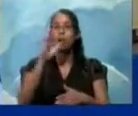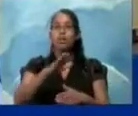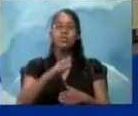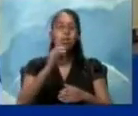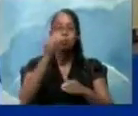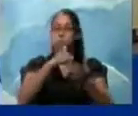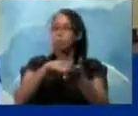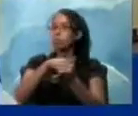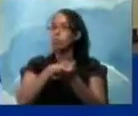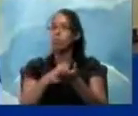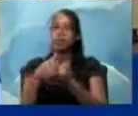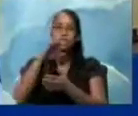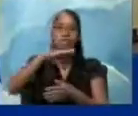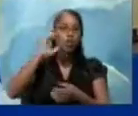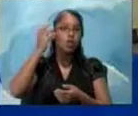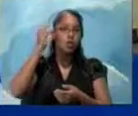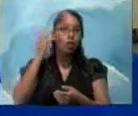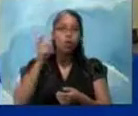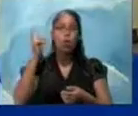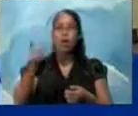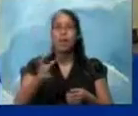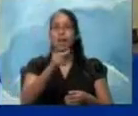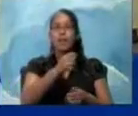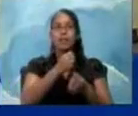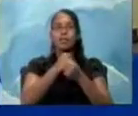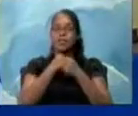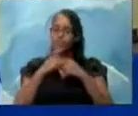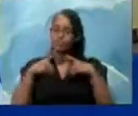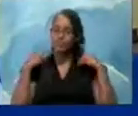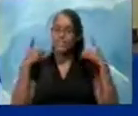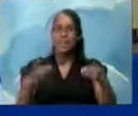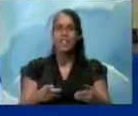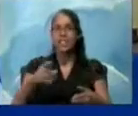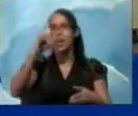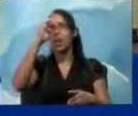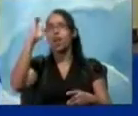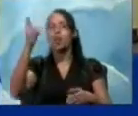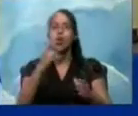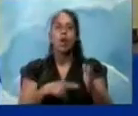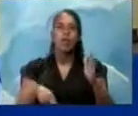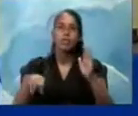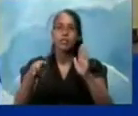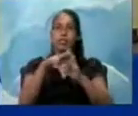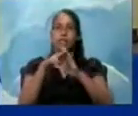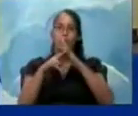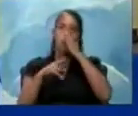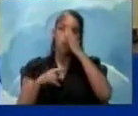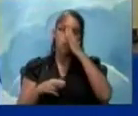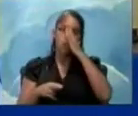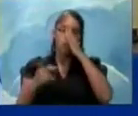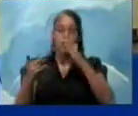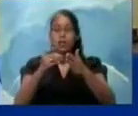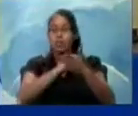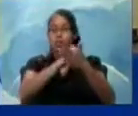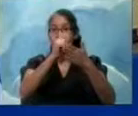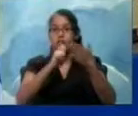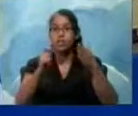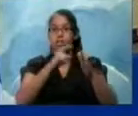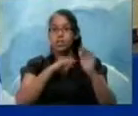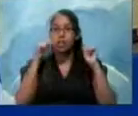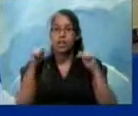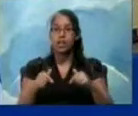borrachos. Gentes, amados hermanos, dedicados a Dios enteramente. El título de